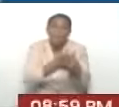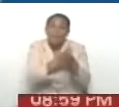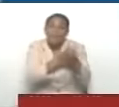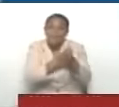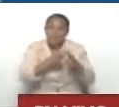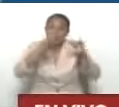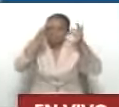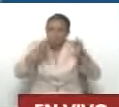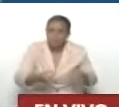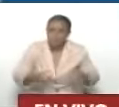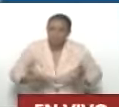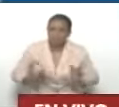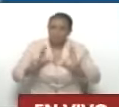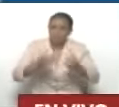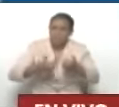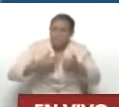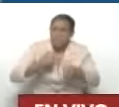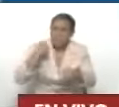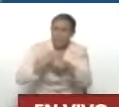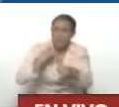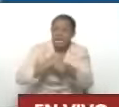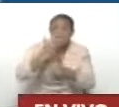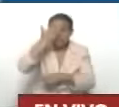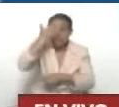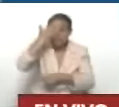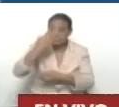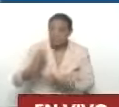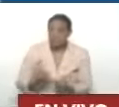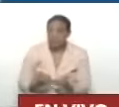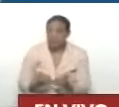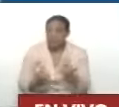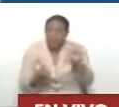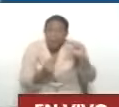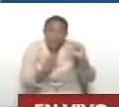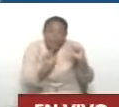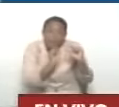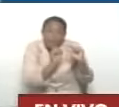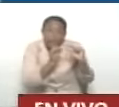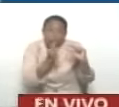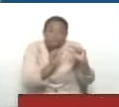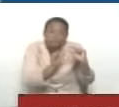emprendimientos y que saben hacer el milagro de hacer muchísimo,